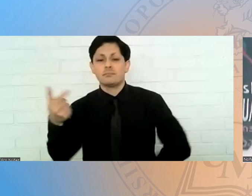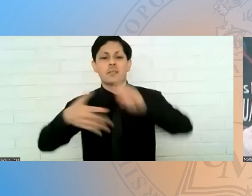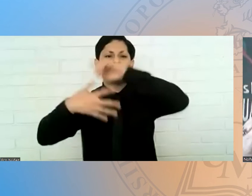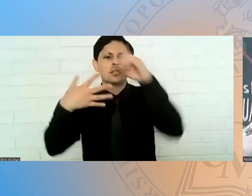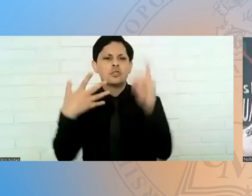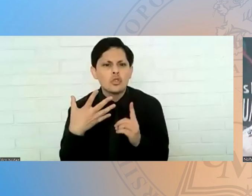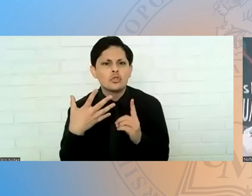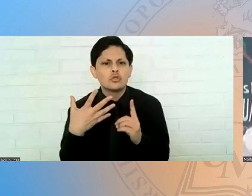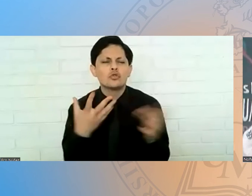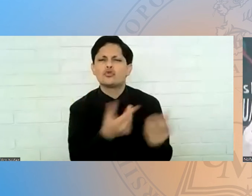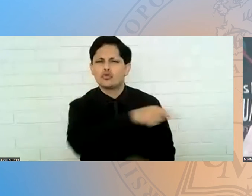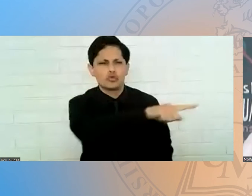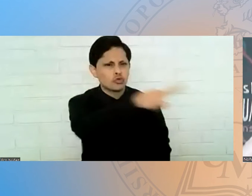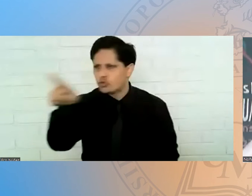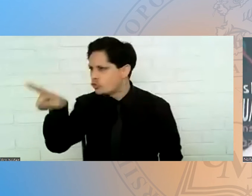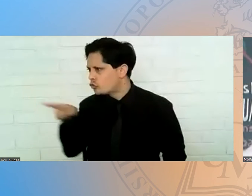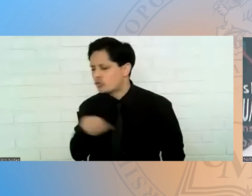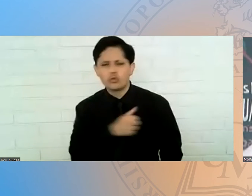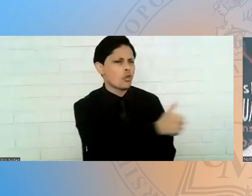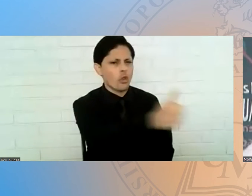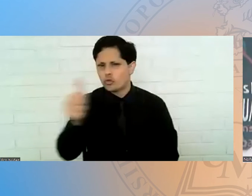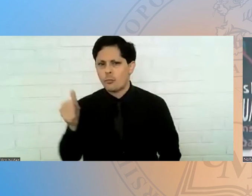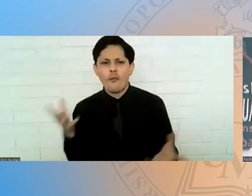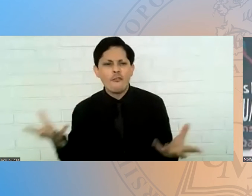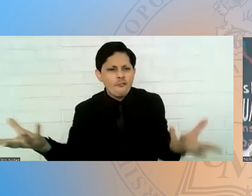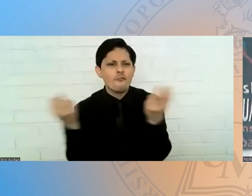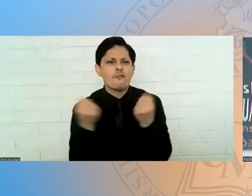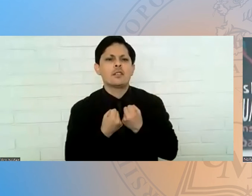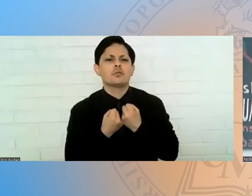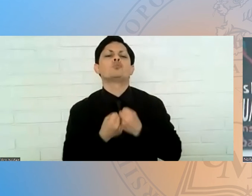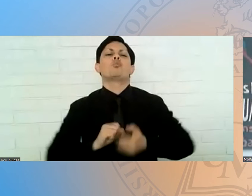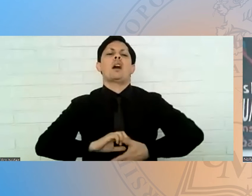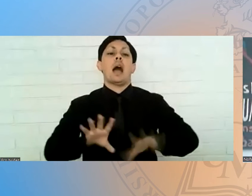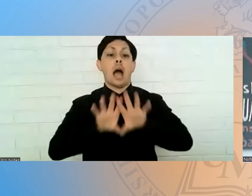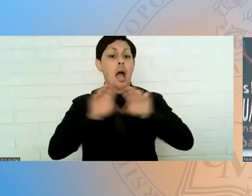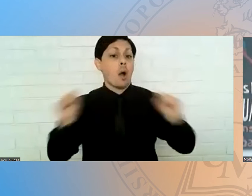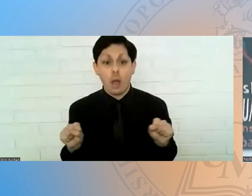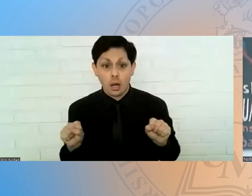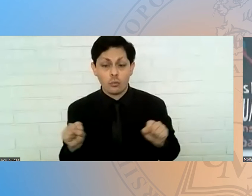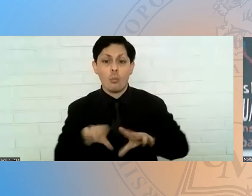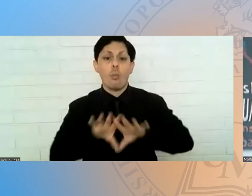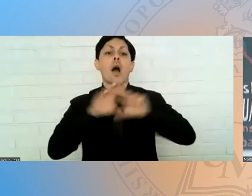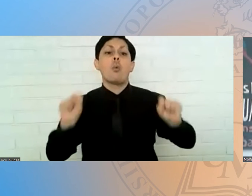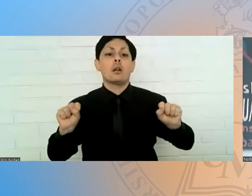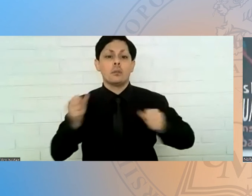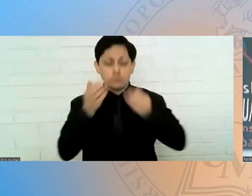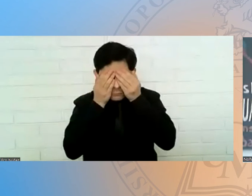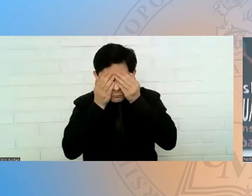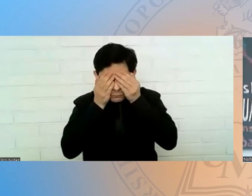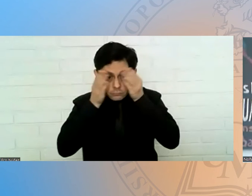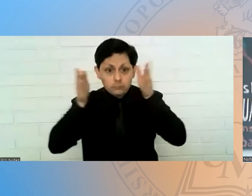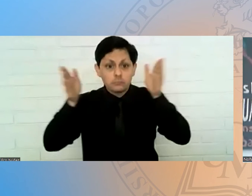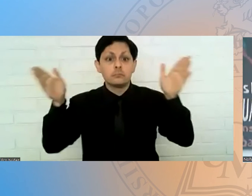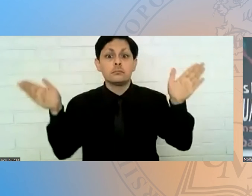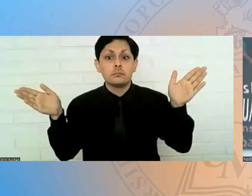somos valiosos, ¿ya? Y que necesariamente al ponernos de acuerdo ampliamos el horizonte,